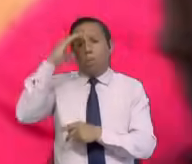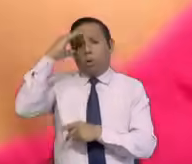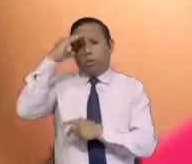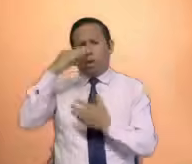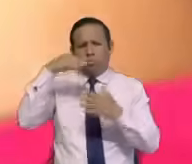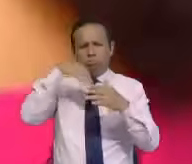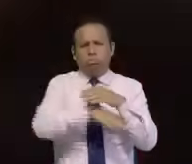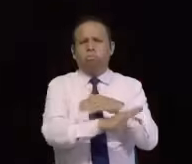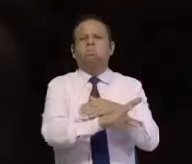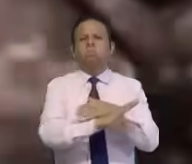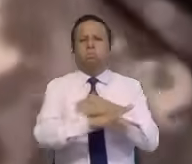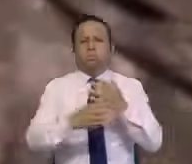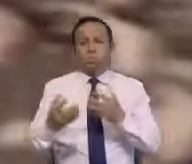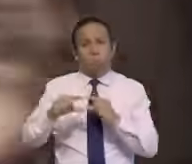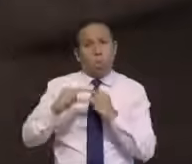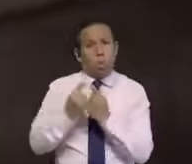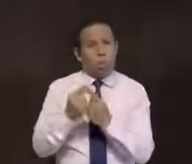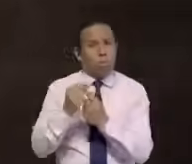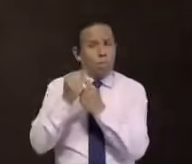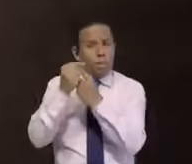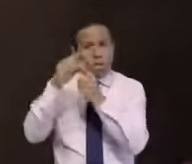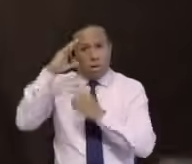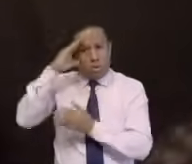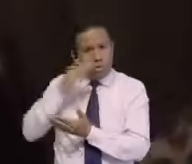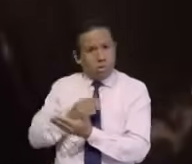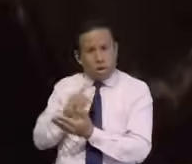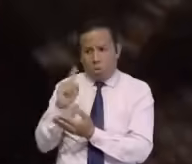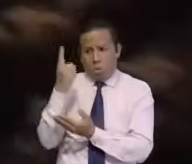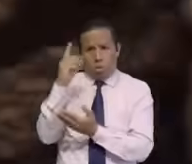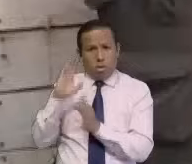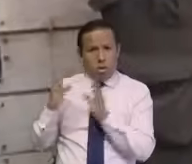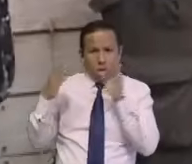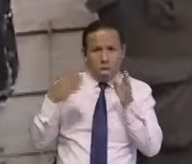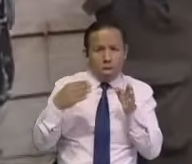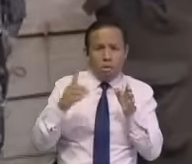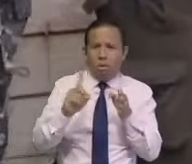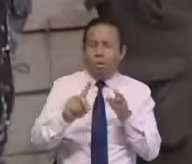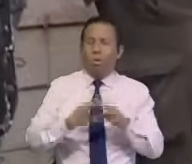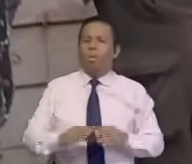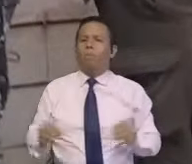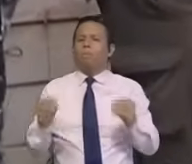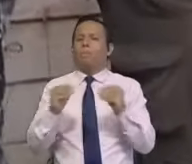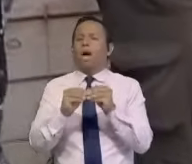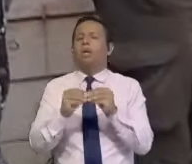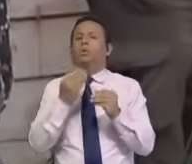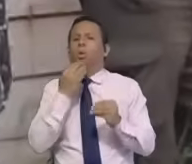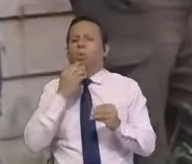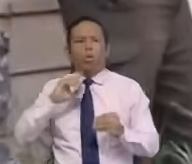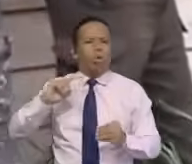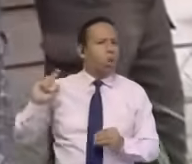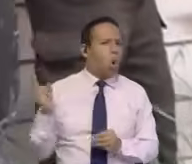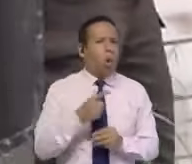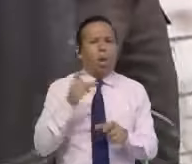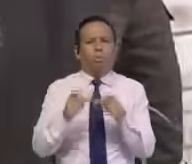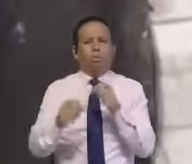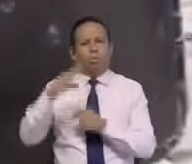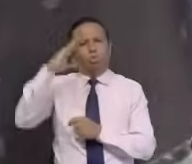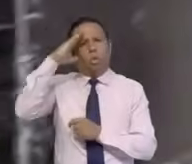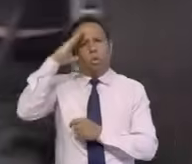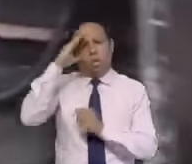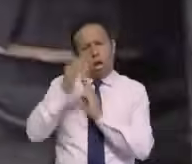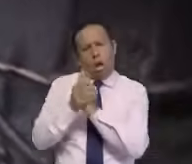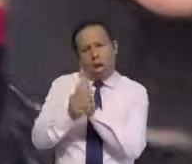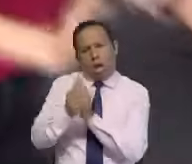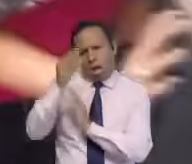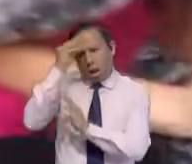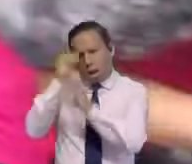las unidades especializadas de la Policía Nacional. Ahora es necesario que todos los uniformados se capaciten en